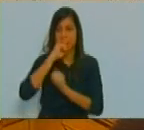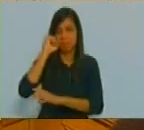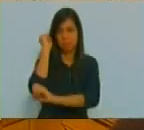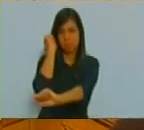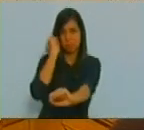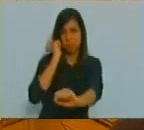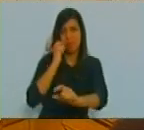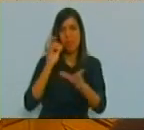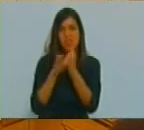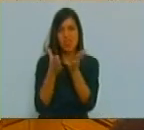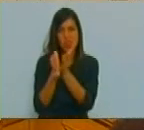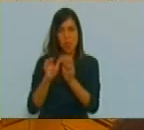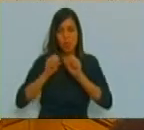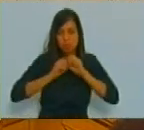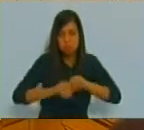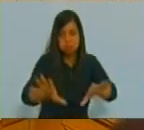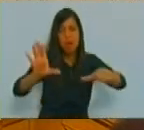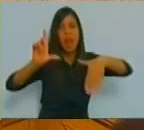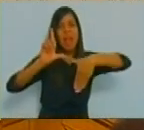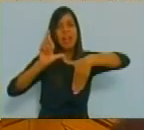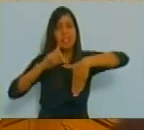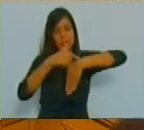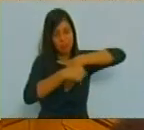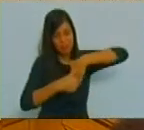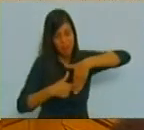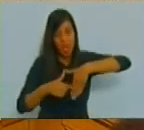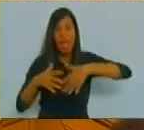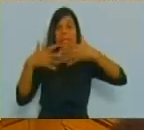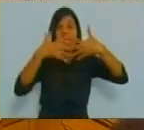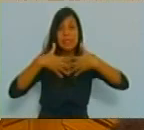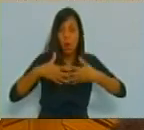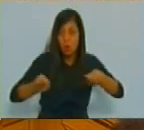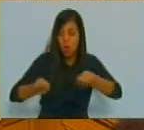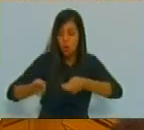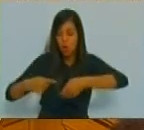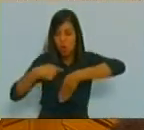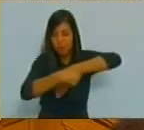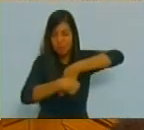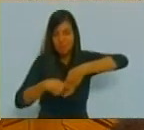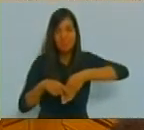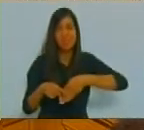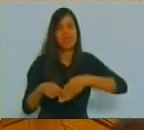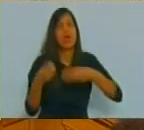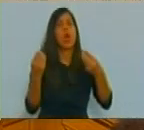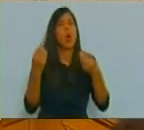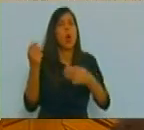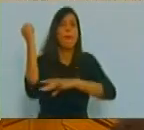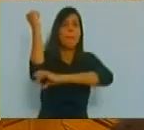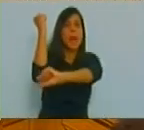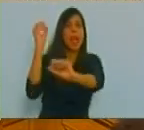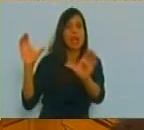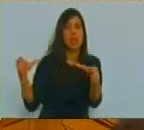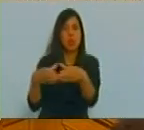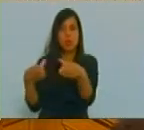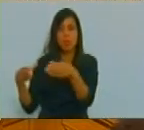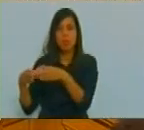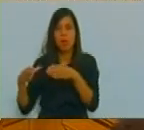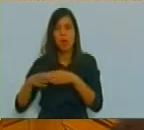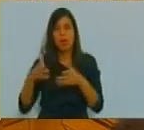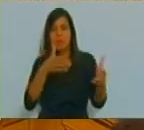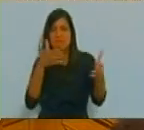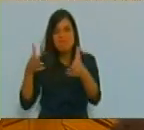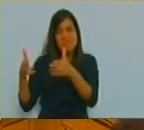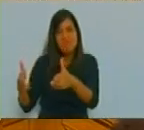insurgencia urbana es decir como las patillas callejeras son utilizadas para